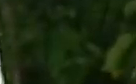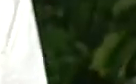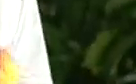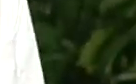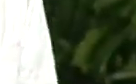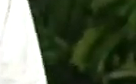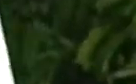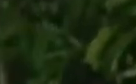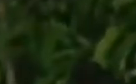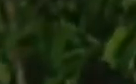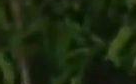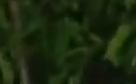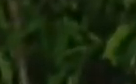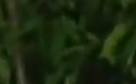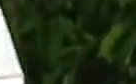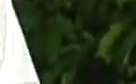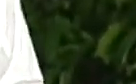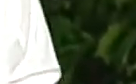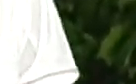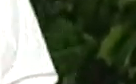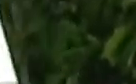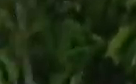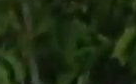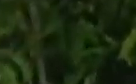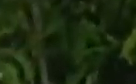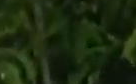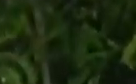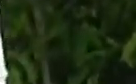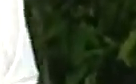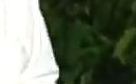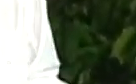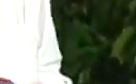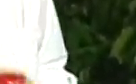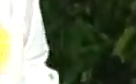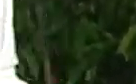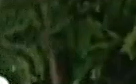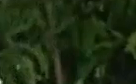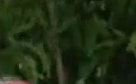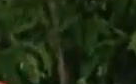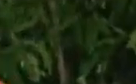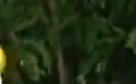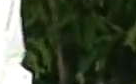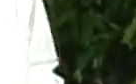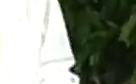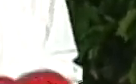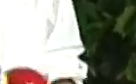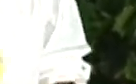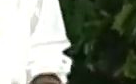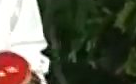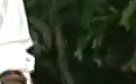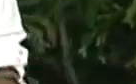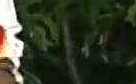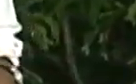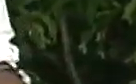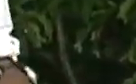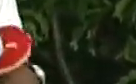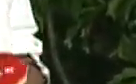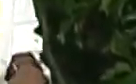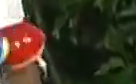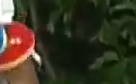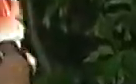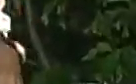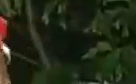vamos a cantar ahora. Barrio Nuevo, Barrio Tricolor, le cambia la cara ahora. Todos los barrios unidos,